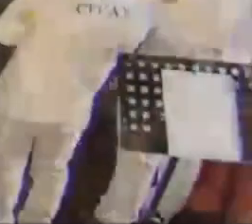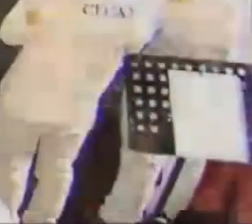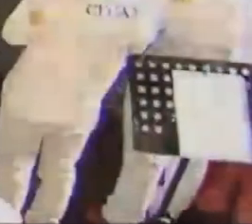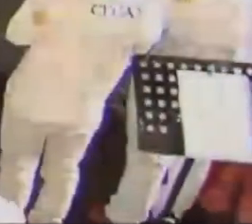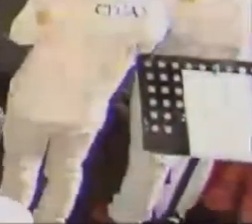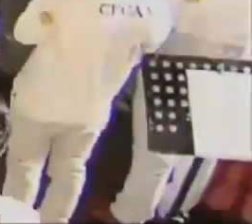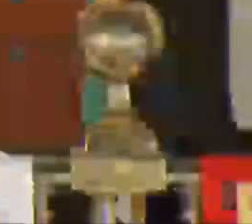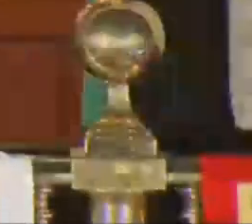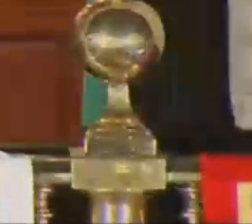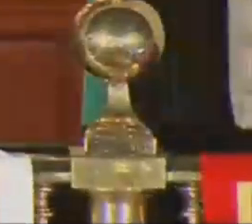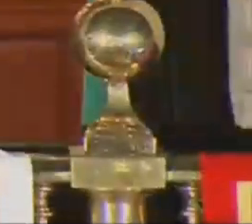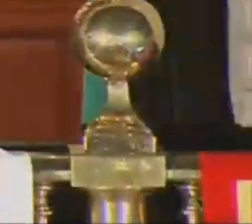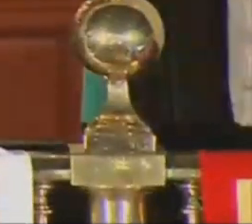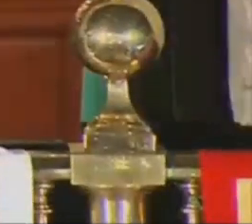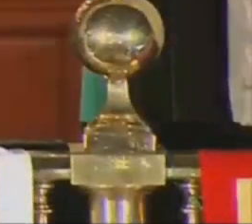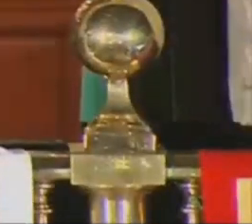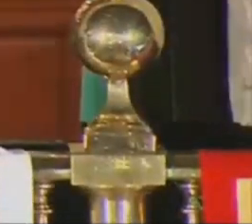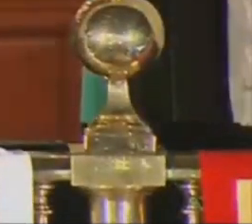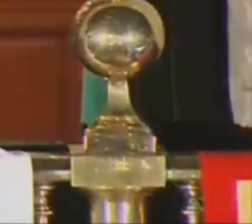de la independencia.